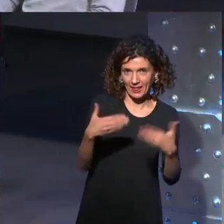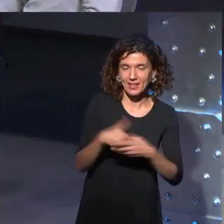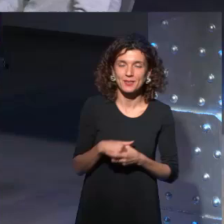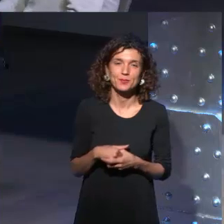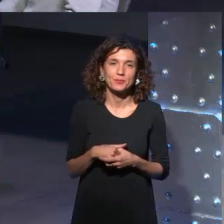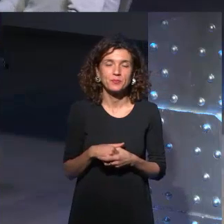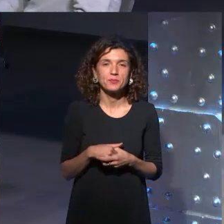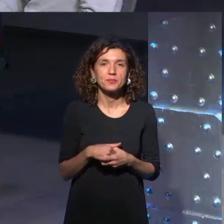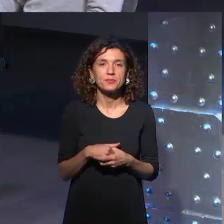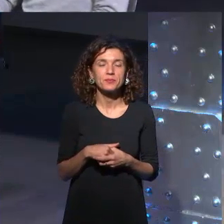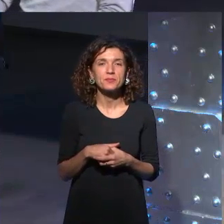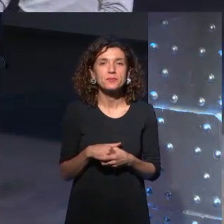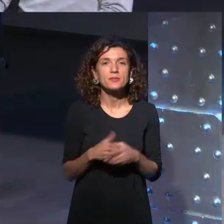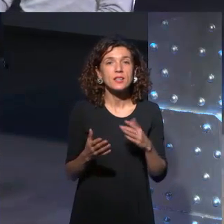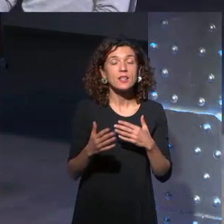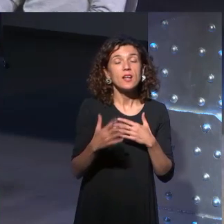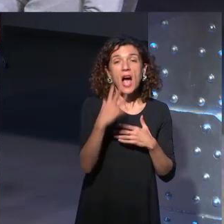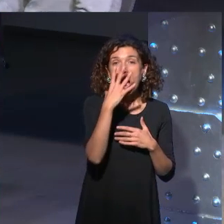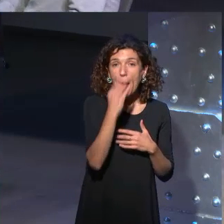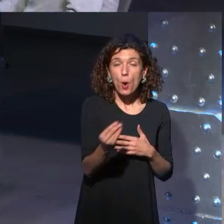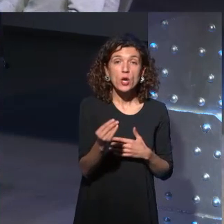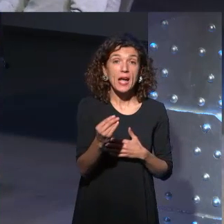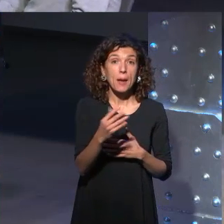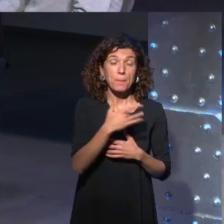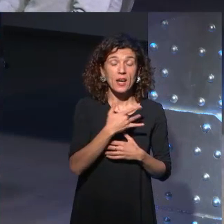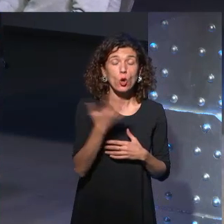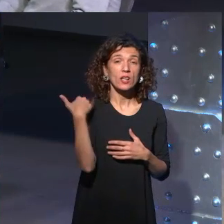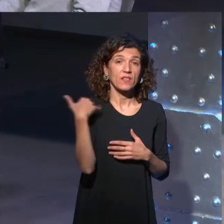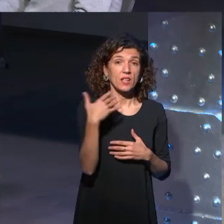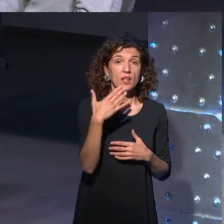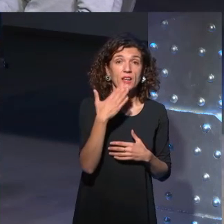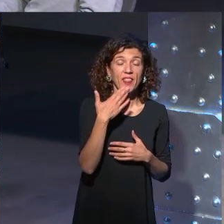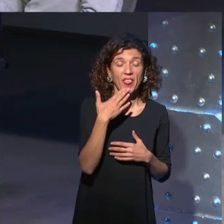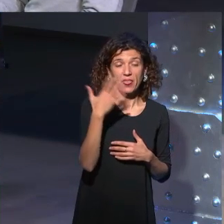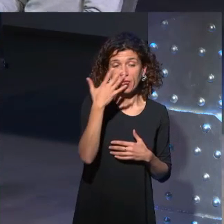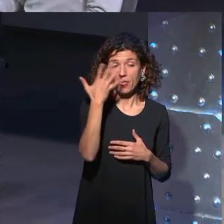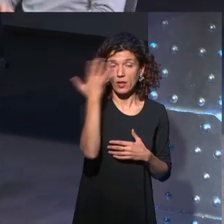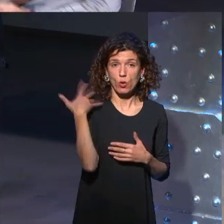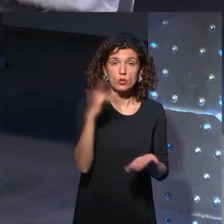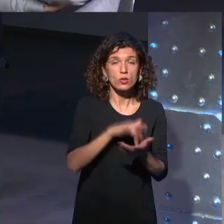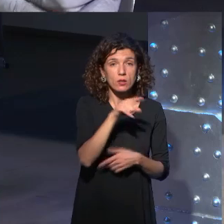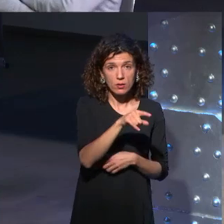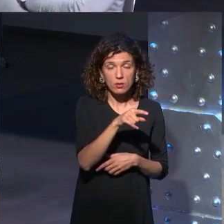Es un modo de lectura Retorno curioso, 101 ¿eh? lo escribí a los Dosificar. 24, 25 años. ¿No? Y es como